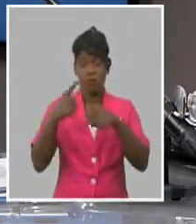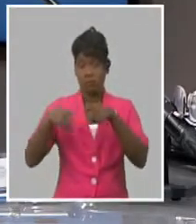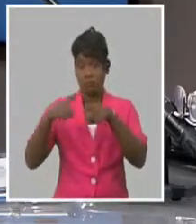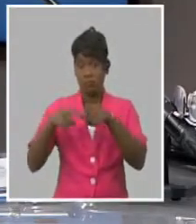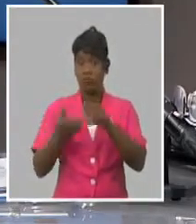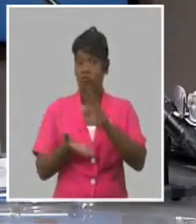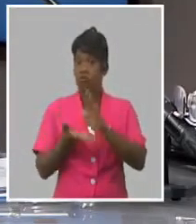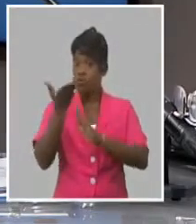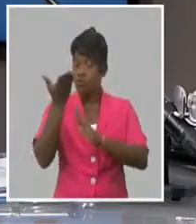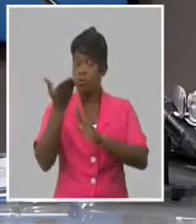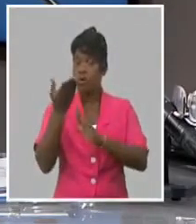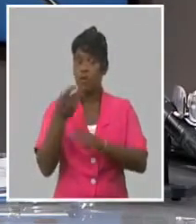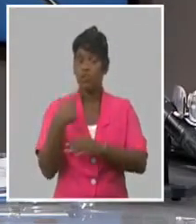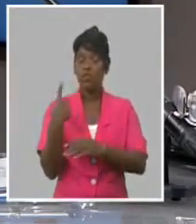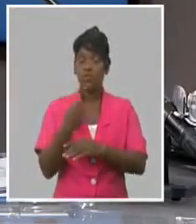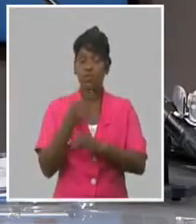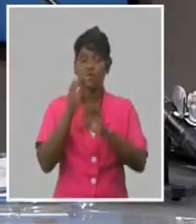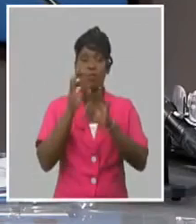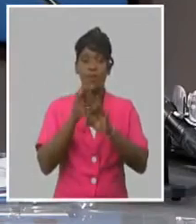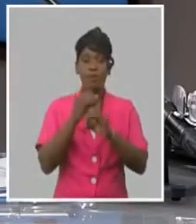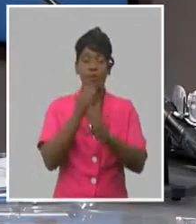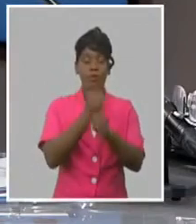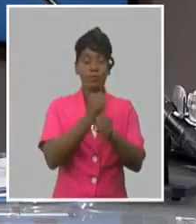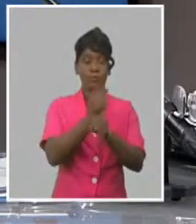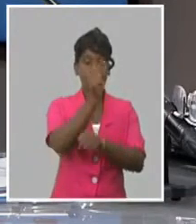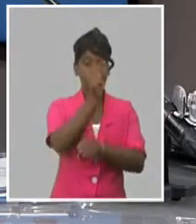salarios van subiendo según los grupos,